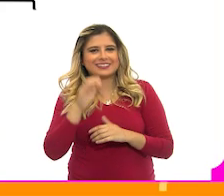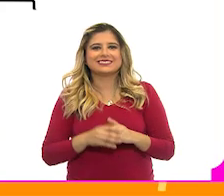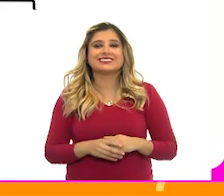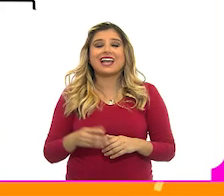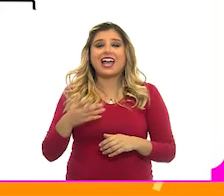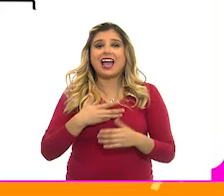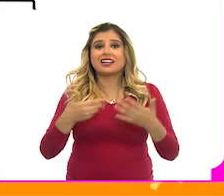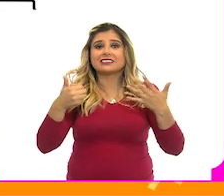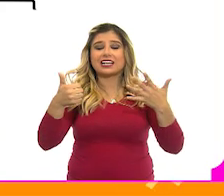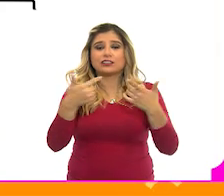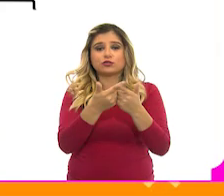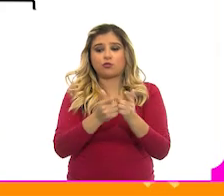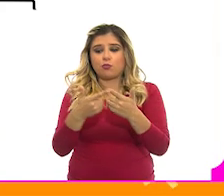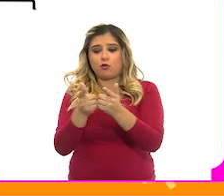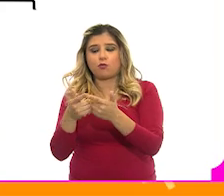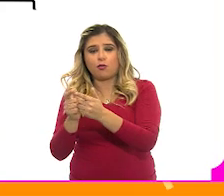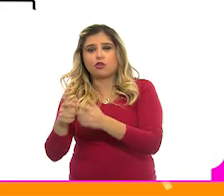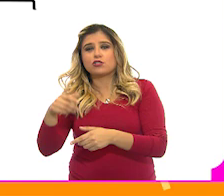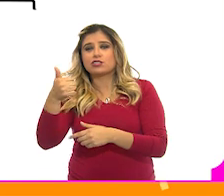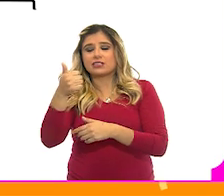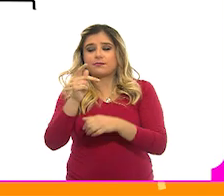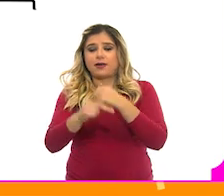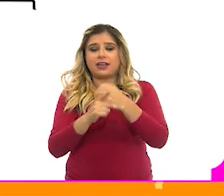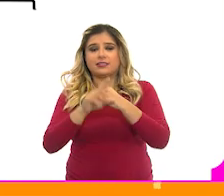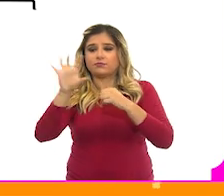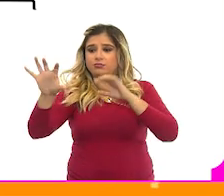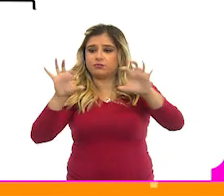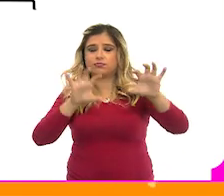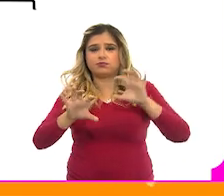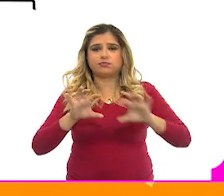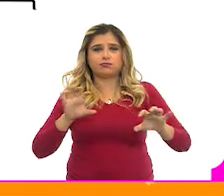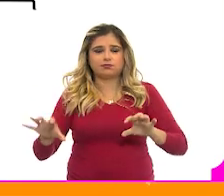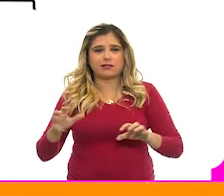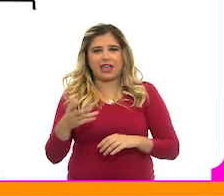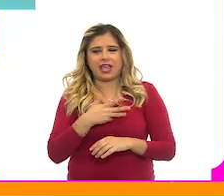6 grupos de 6 países que cumplen con este patrón.